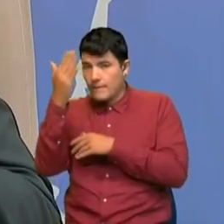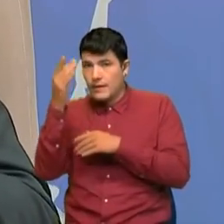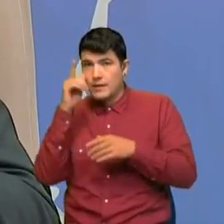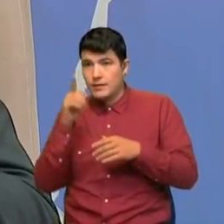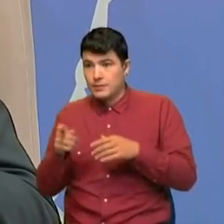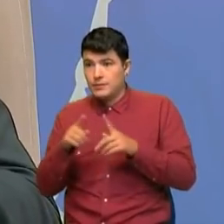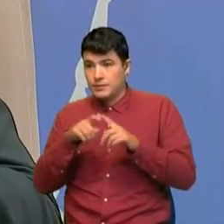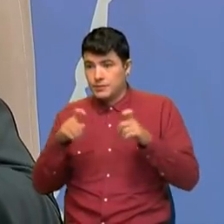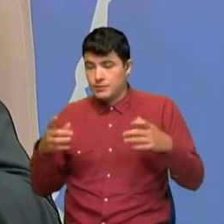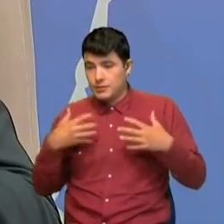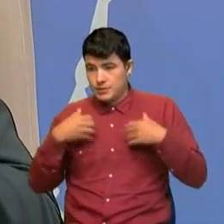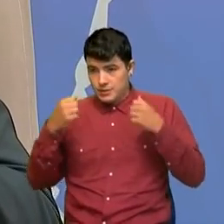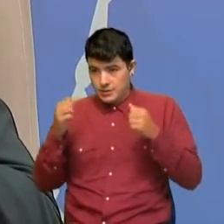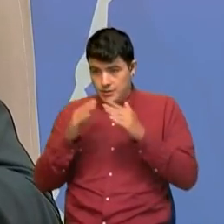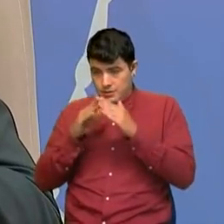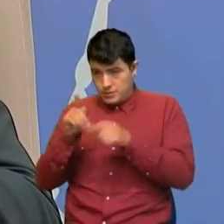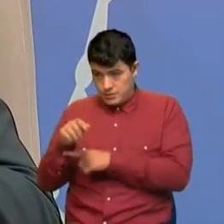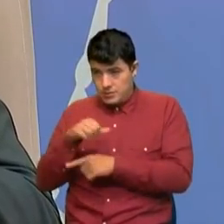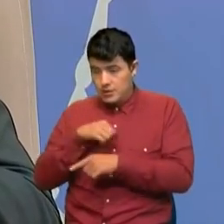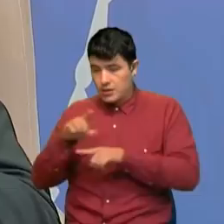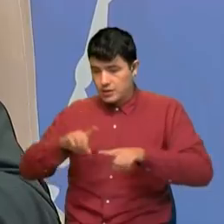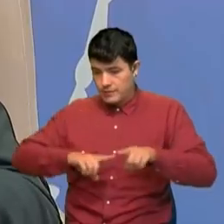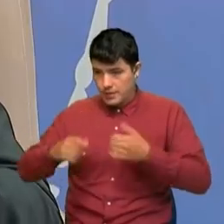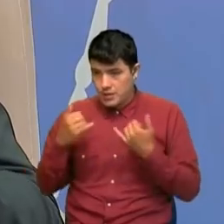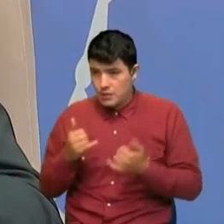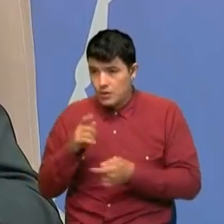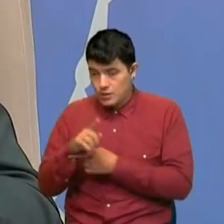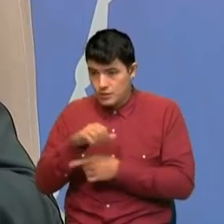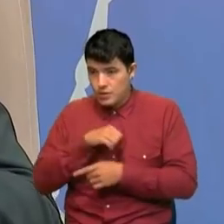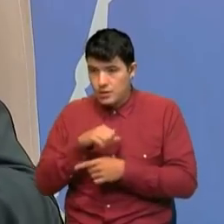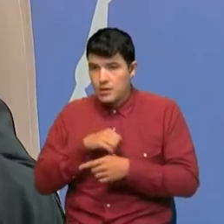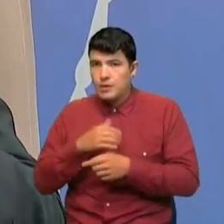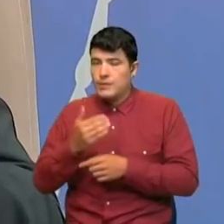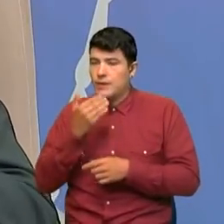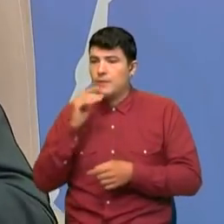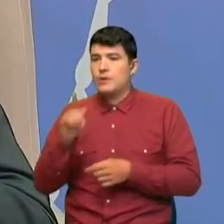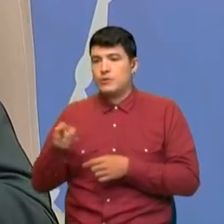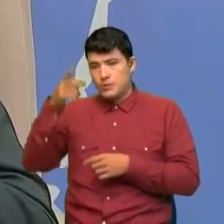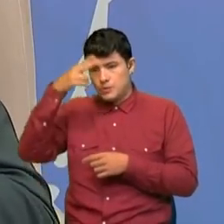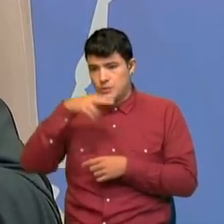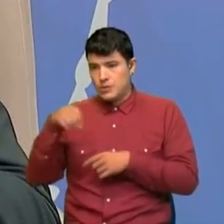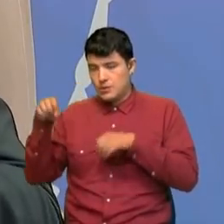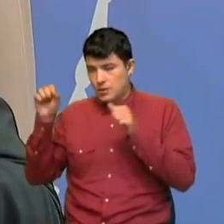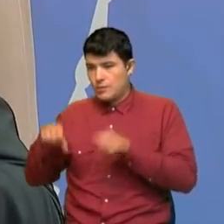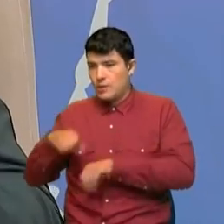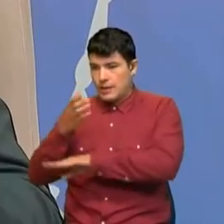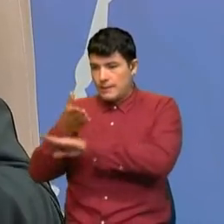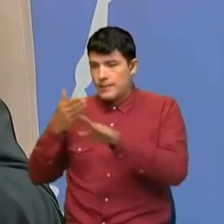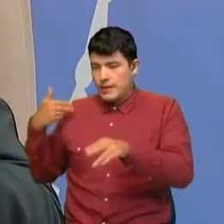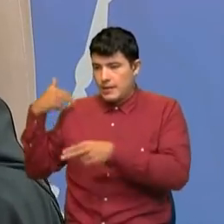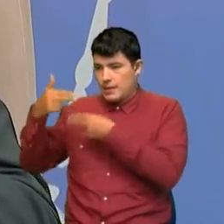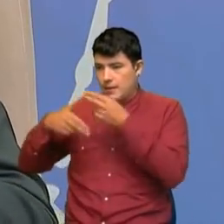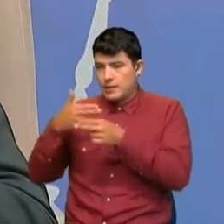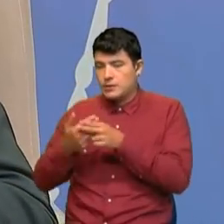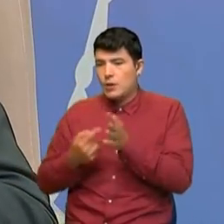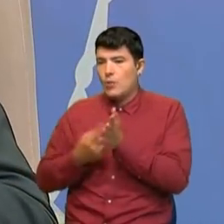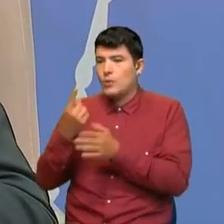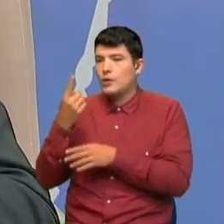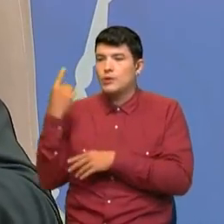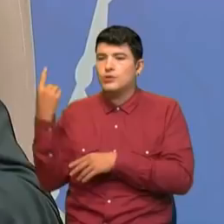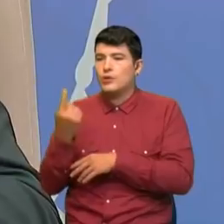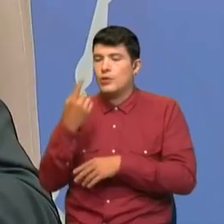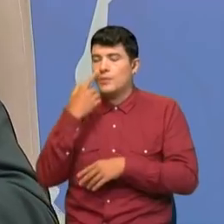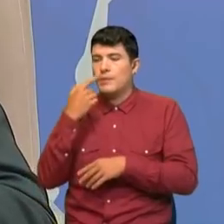frente a los bienes que usted tiene o que usted administra en este momento, digamos, ellos sí le pueden solicitar herencia por parte únicamente del padre,